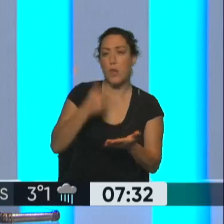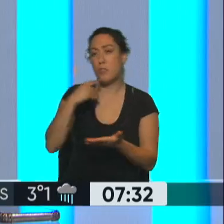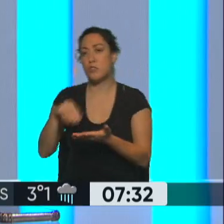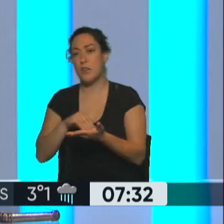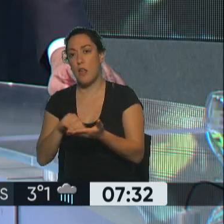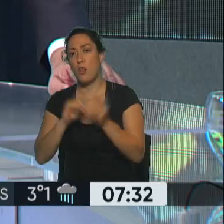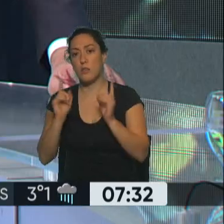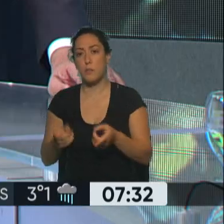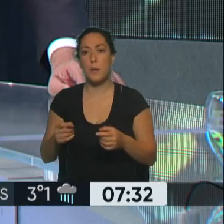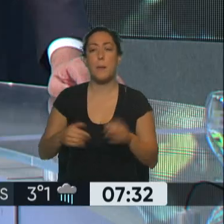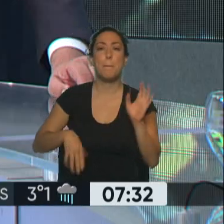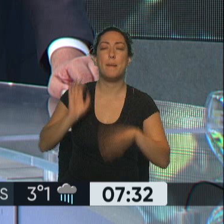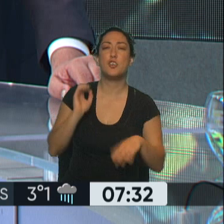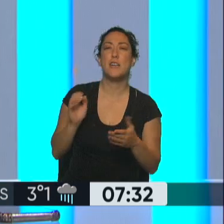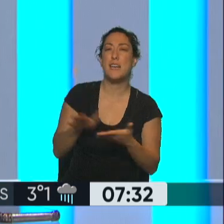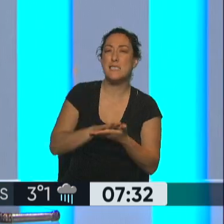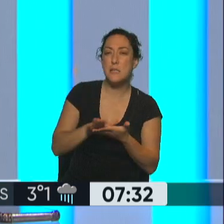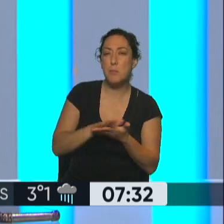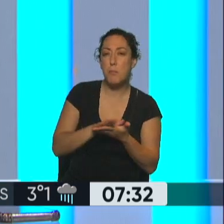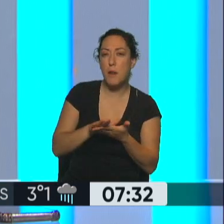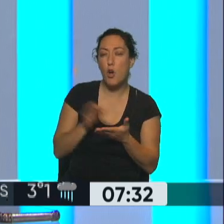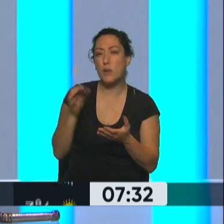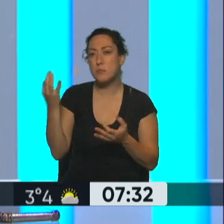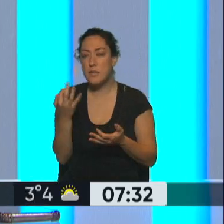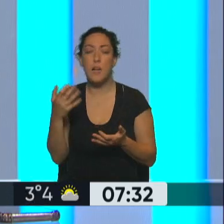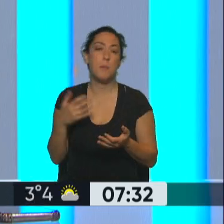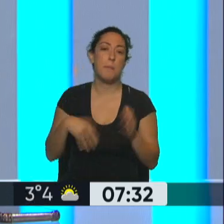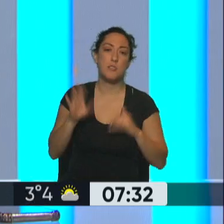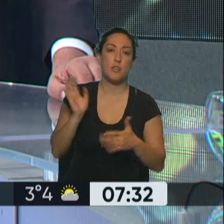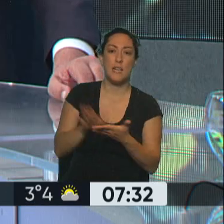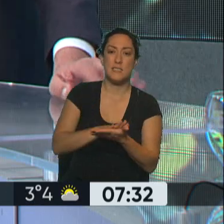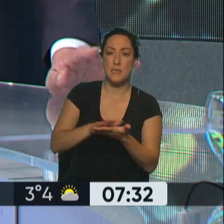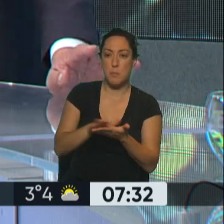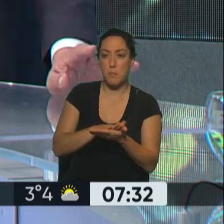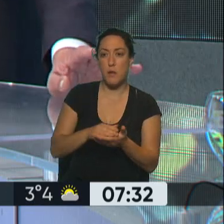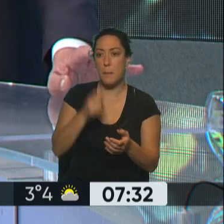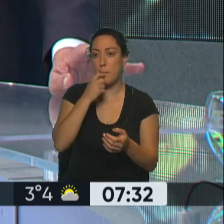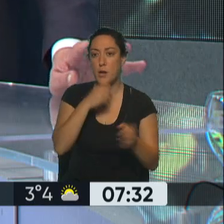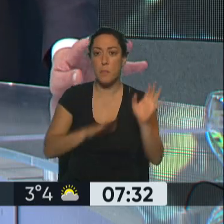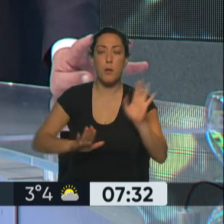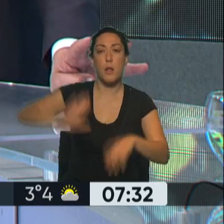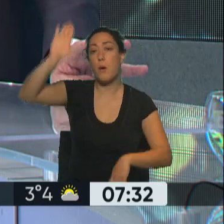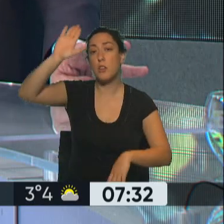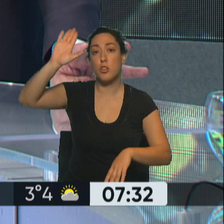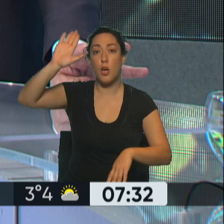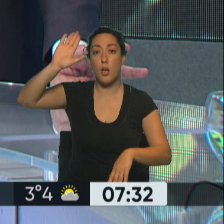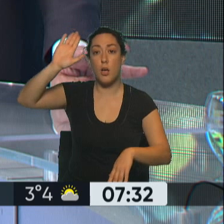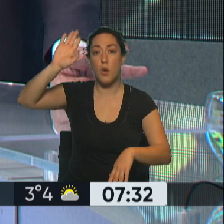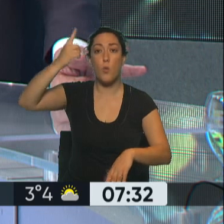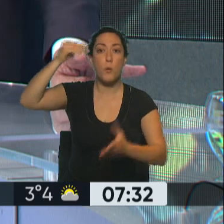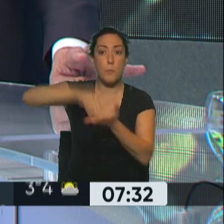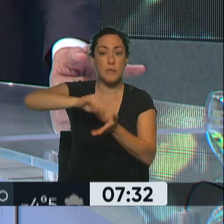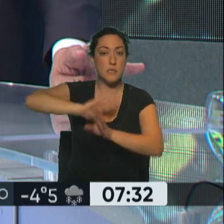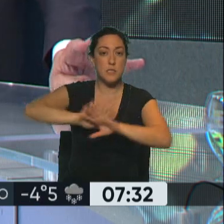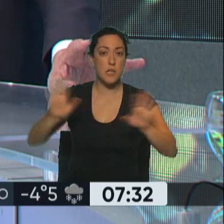Senado. ¿Son mayorías simples o mayorías especiales? Mayorías simples. En principio, mayorías O simples. sea, Que se por ahora levanta no una están, mano claro. de más, con una mano más a favor,